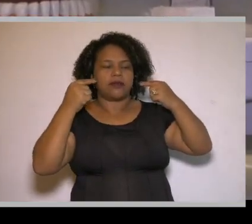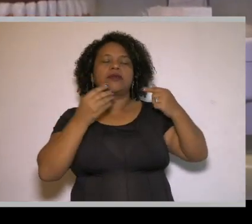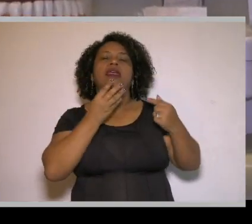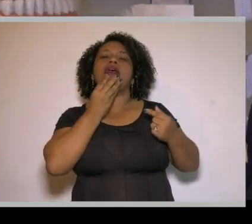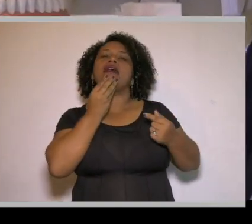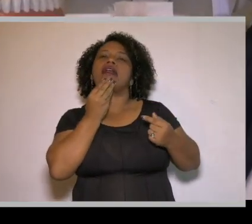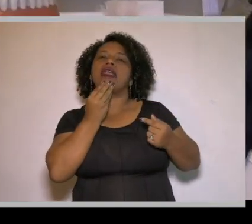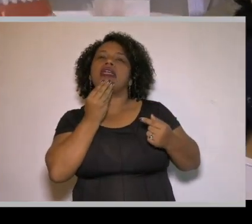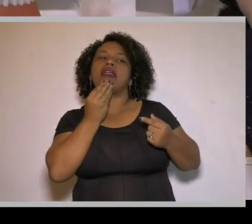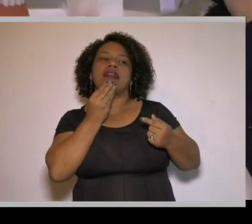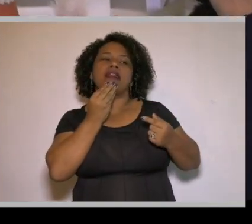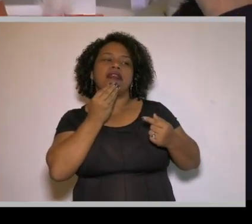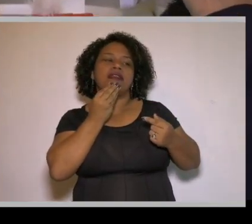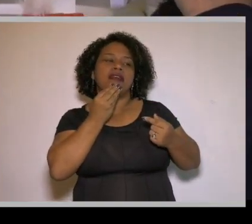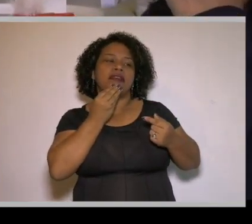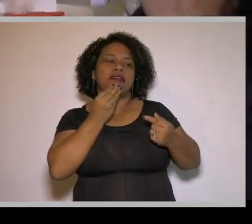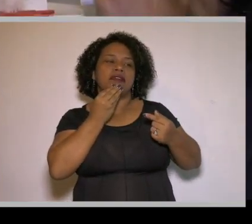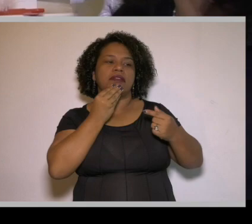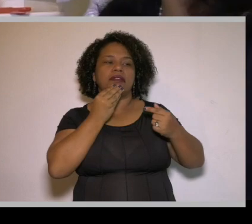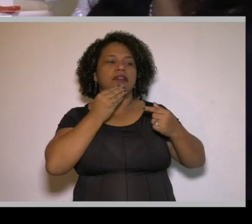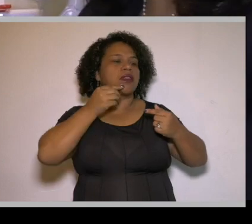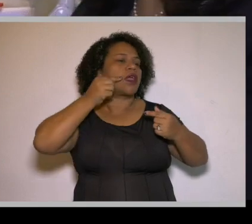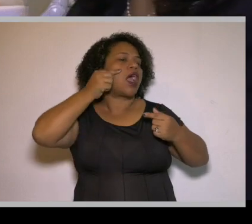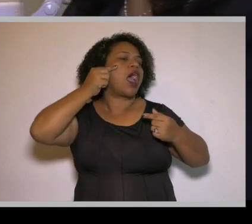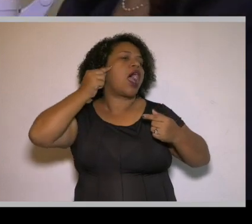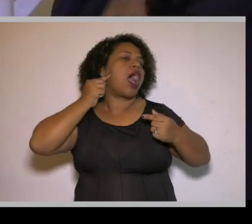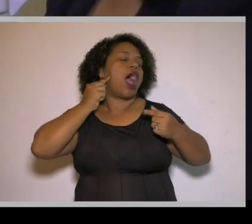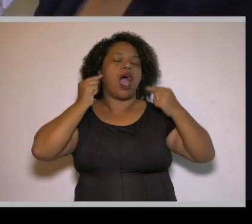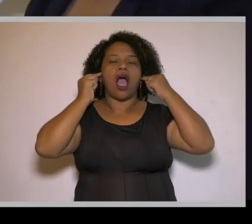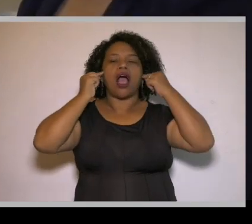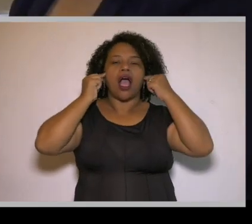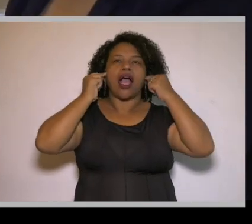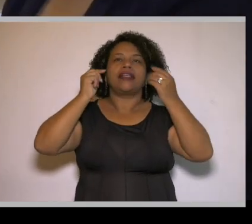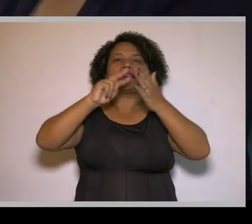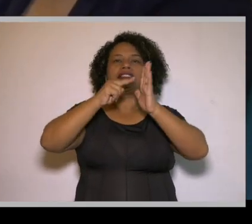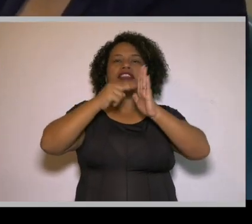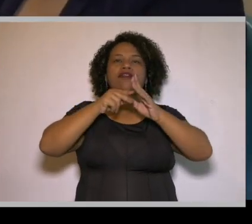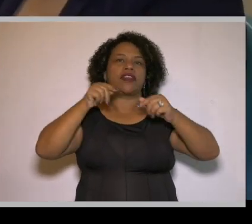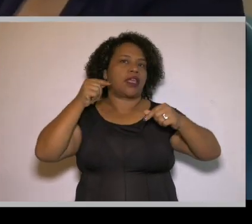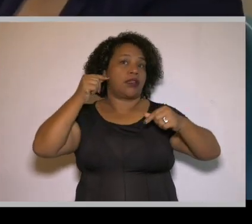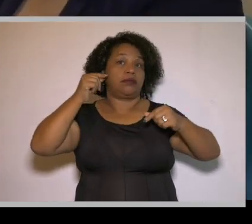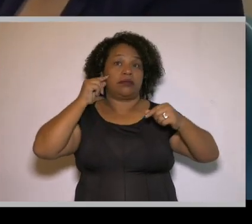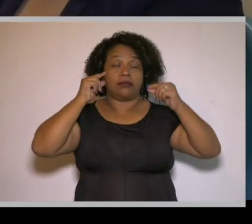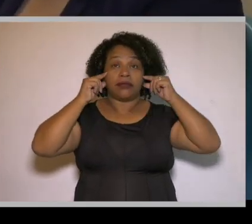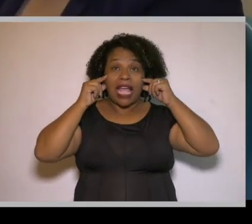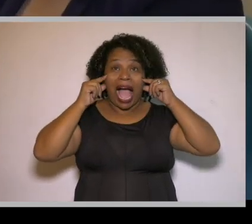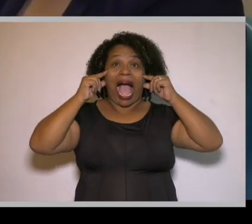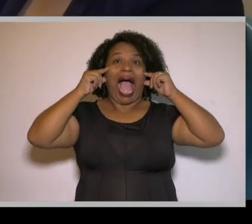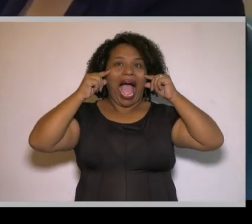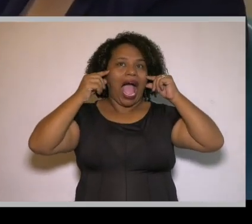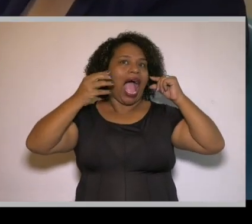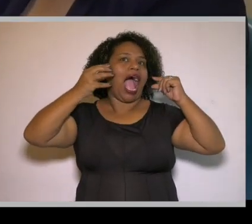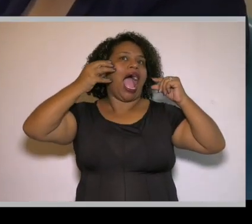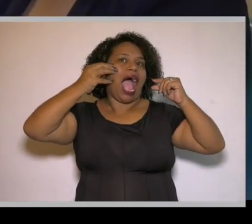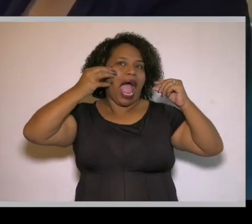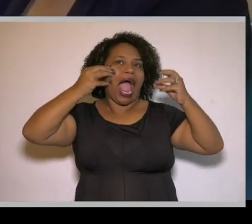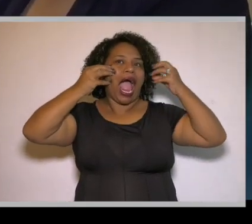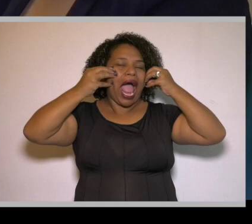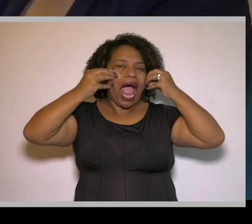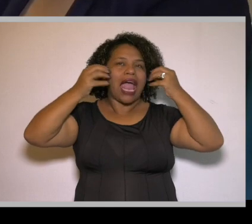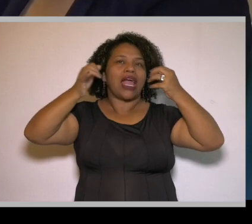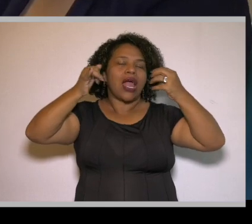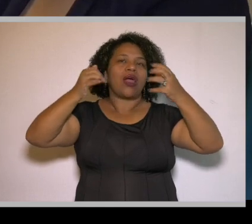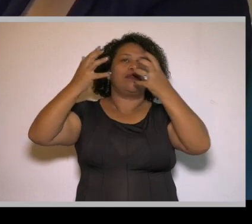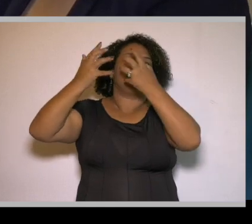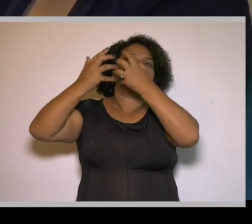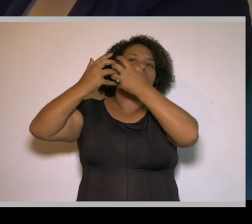golpe se recibe aquí, generalmente usted dice que se rompe el cóndilo. Entonces, esta fractura la podemos ver clínicamente porque el paciente al